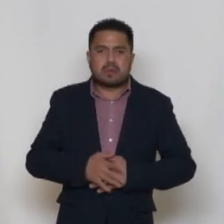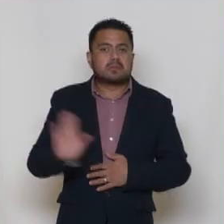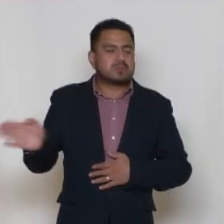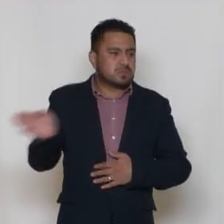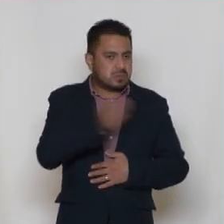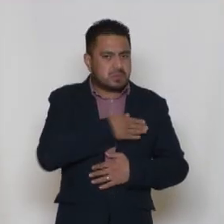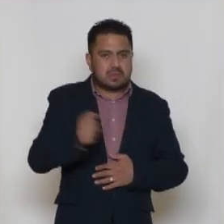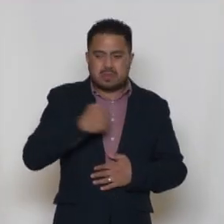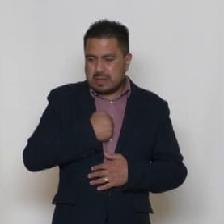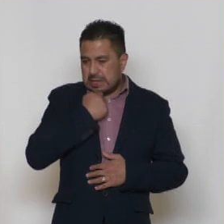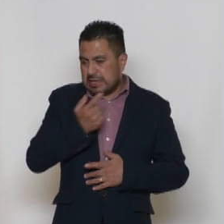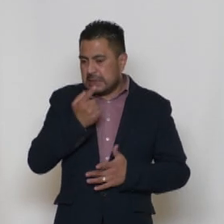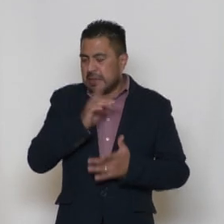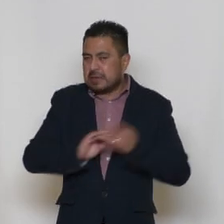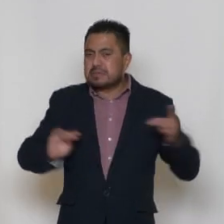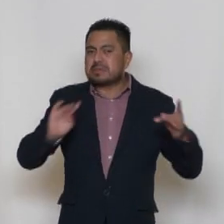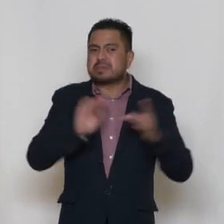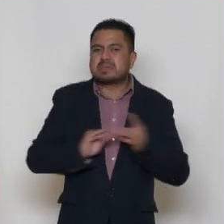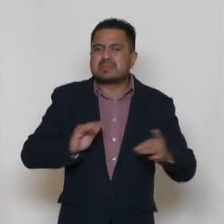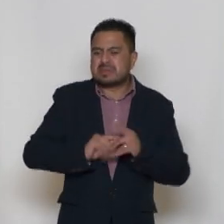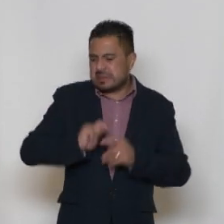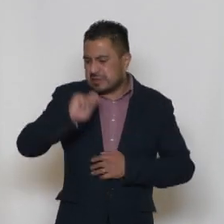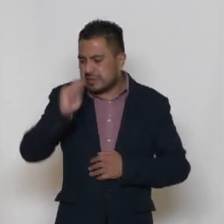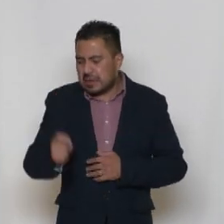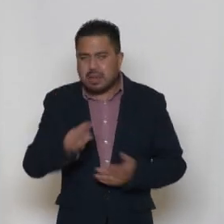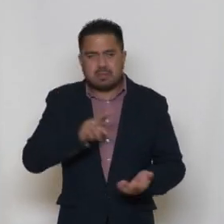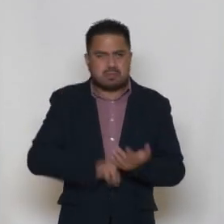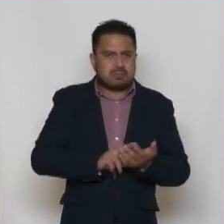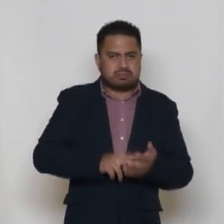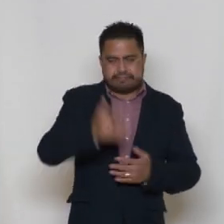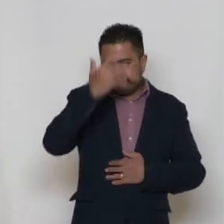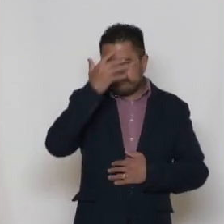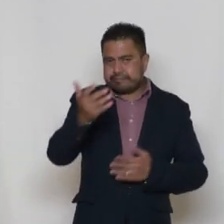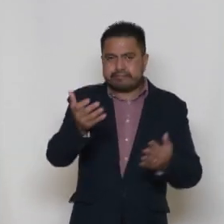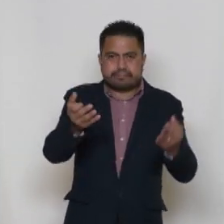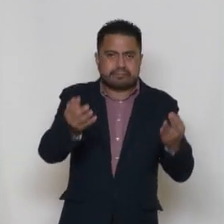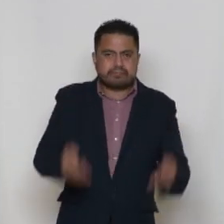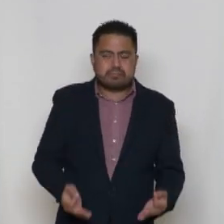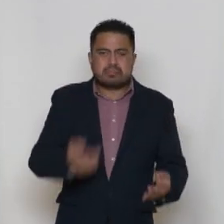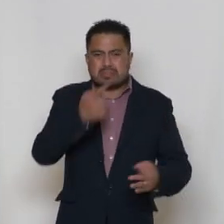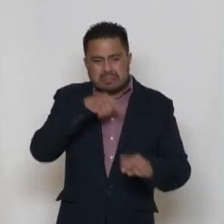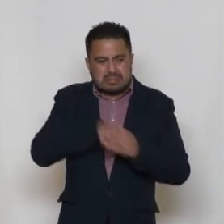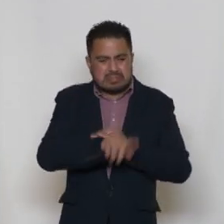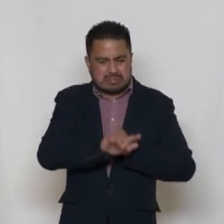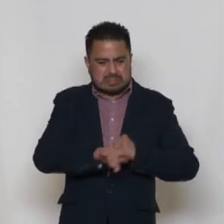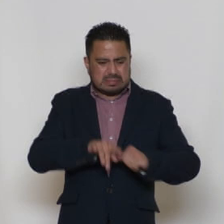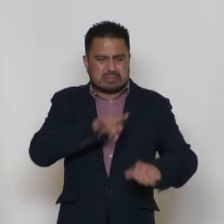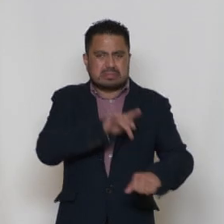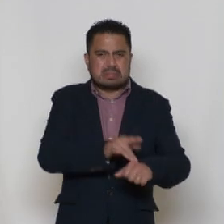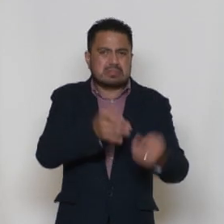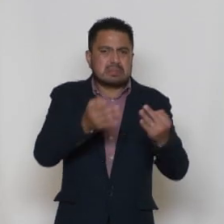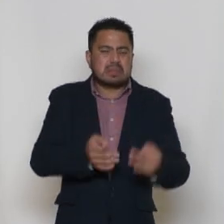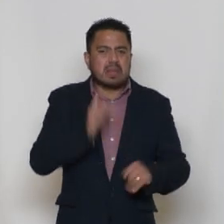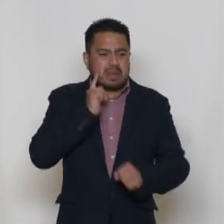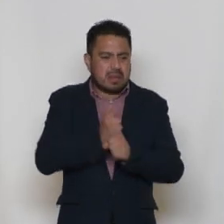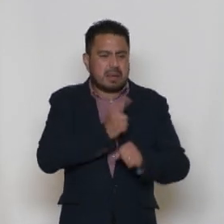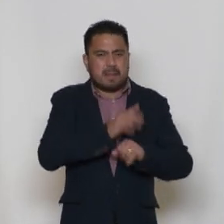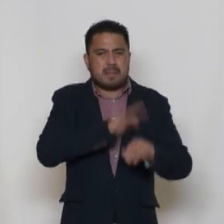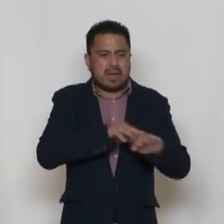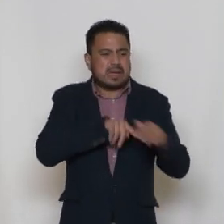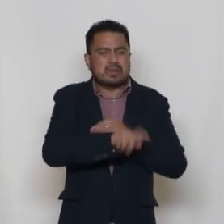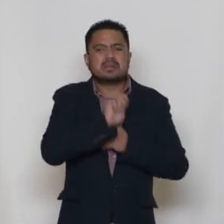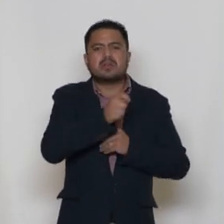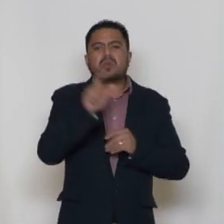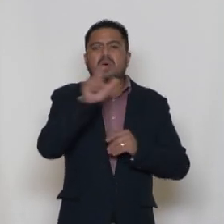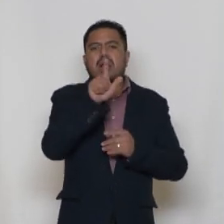Bueno, yo le diría que vale la pena realmente adentrarse y ver más allá.